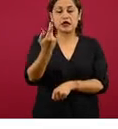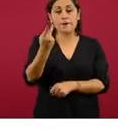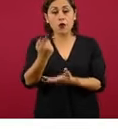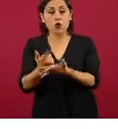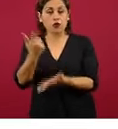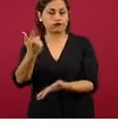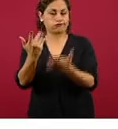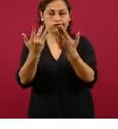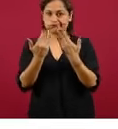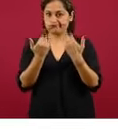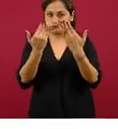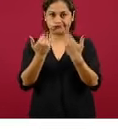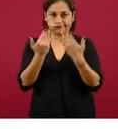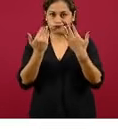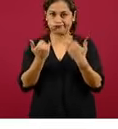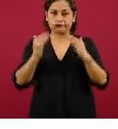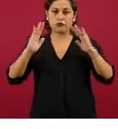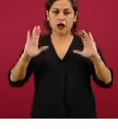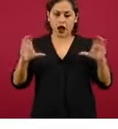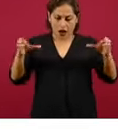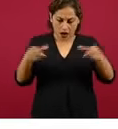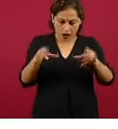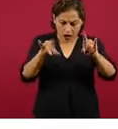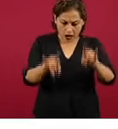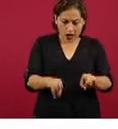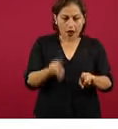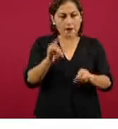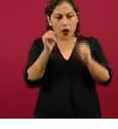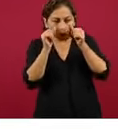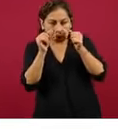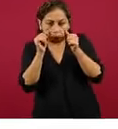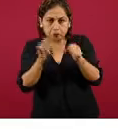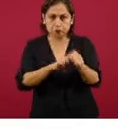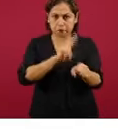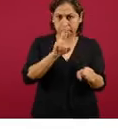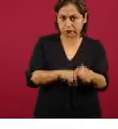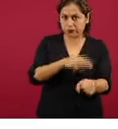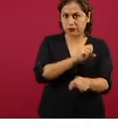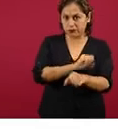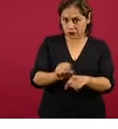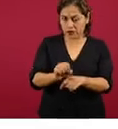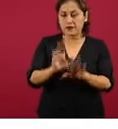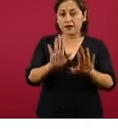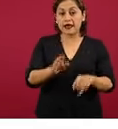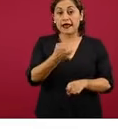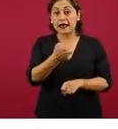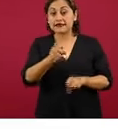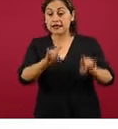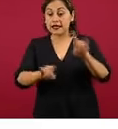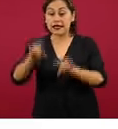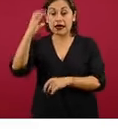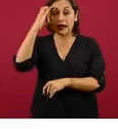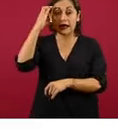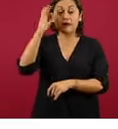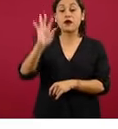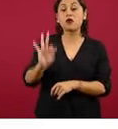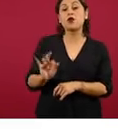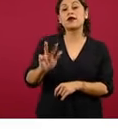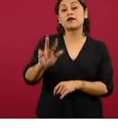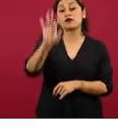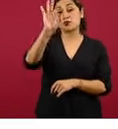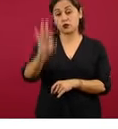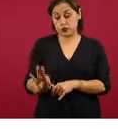que requiera una atención como paciente crítico. Del total de estas camas, tenemos ocupadas